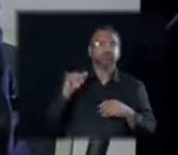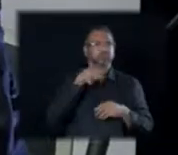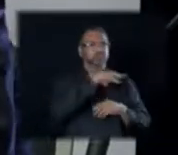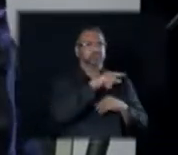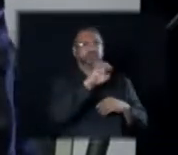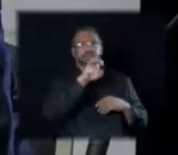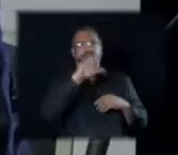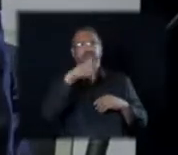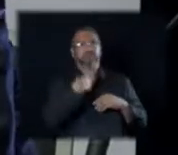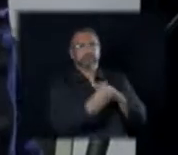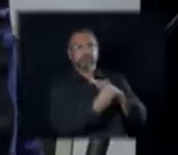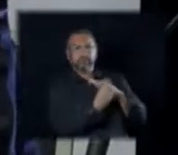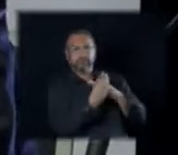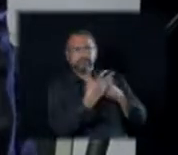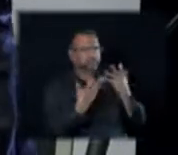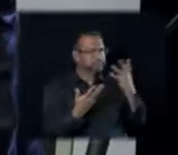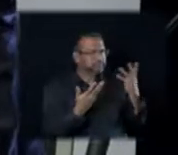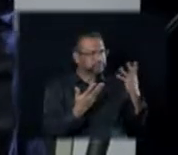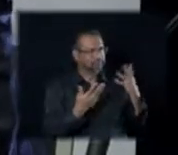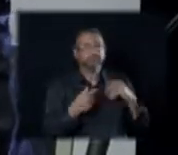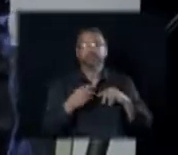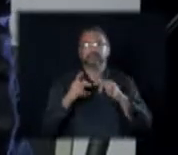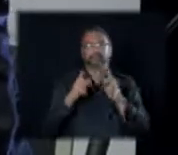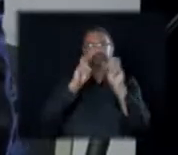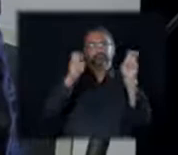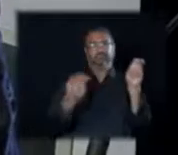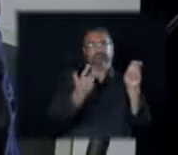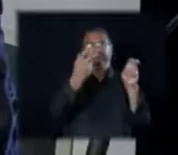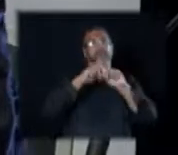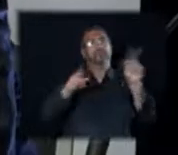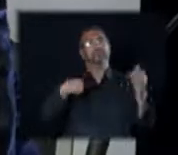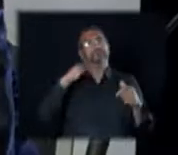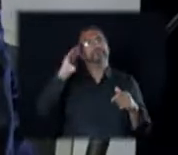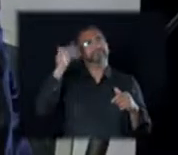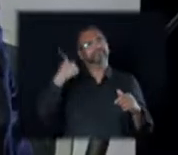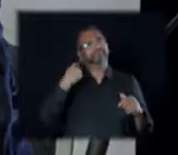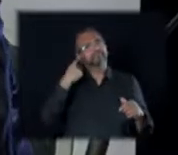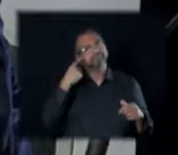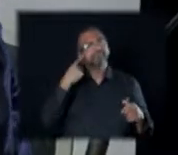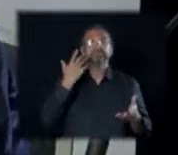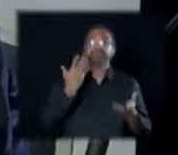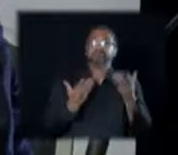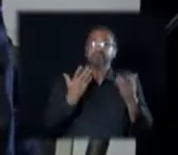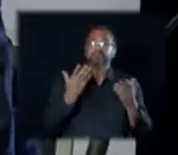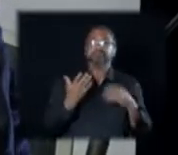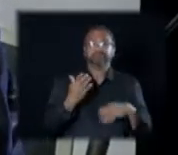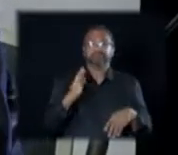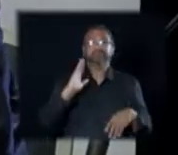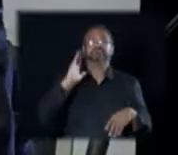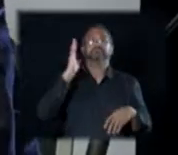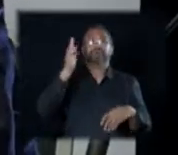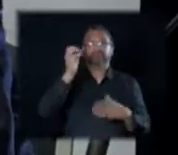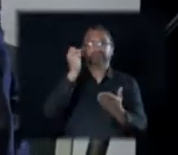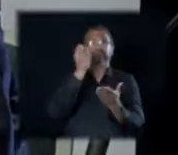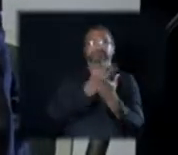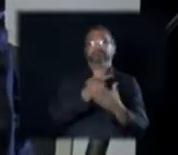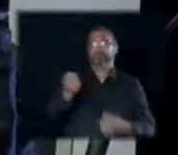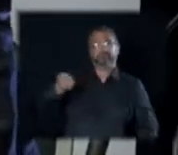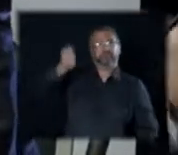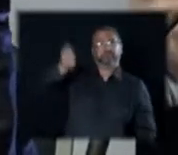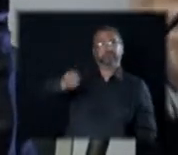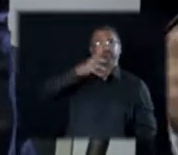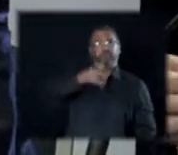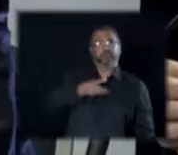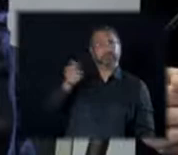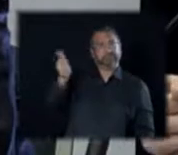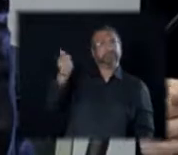abogados del ELA también a medida que avanzamos con el título 3. Pero me parece que en última instancia va a tener que